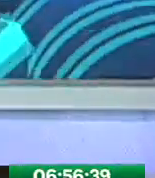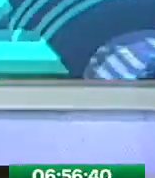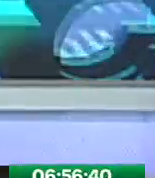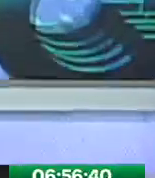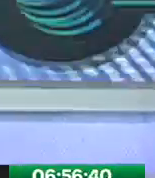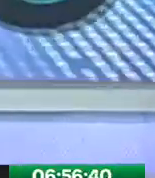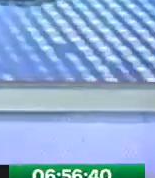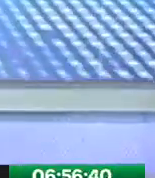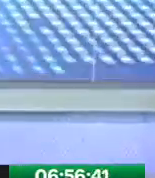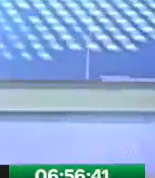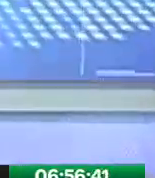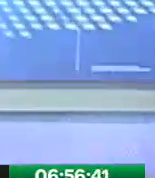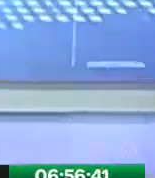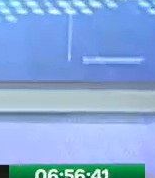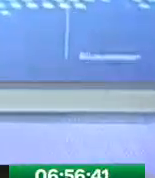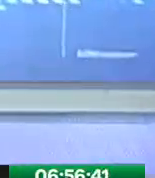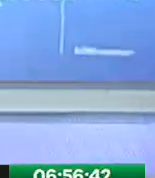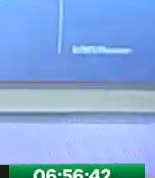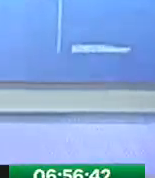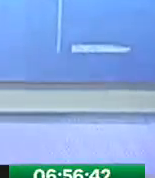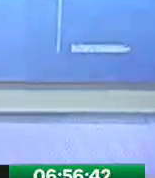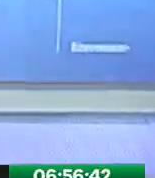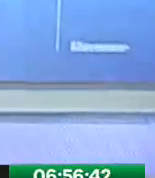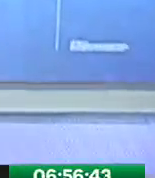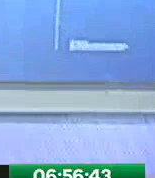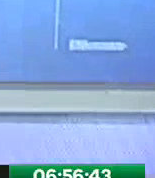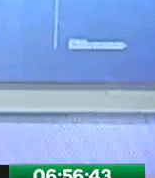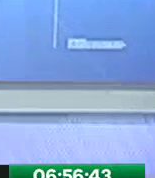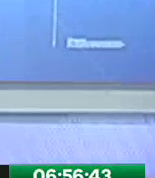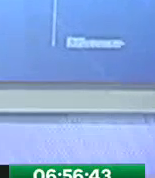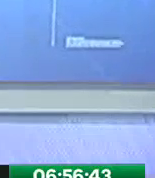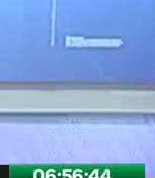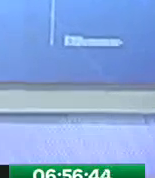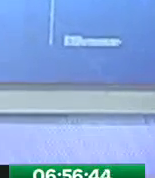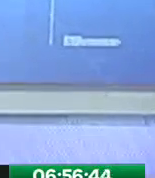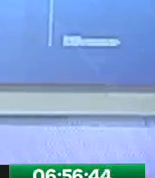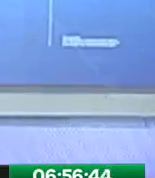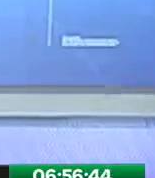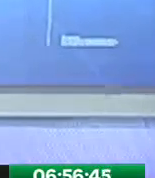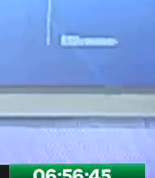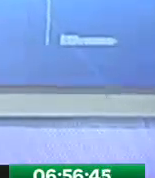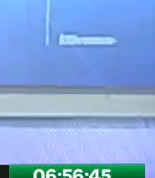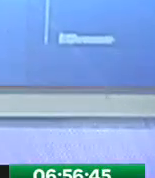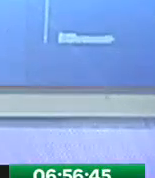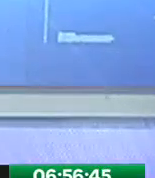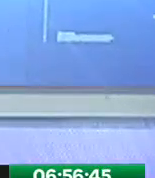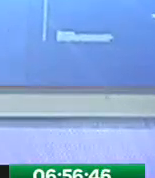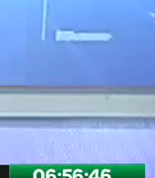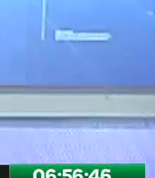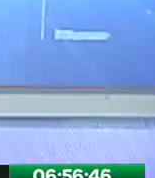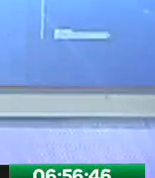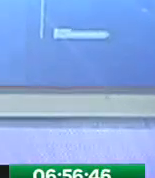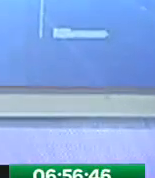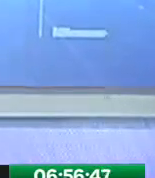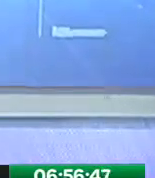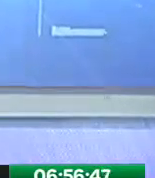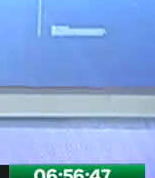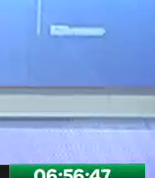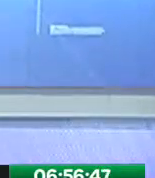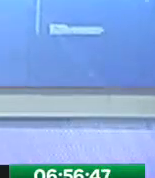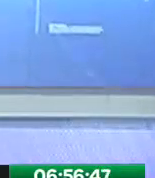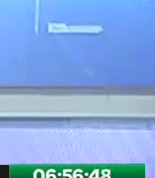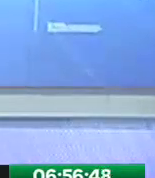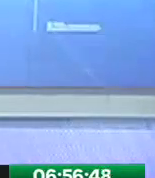cédula y automáticamente estará participando para llevarse esta fabulosa camiseta que la vamos a sortear aquí en la